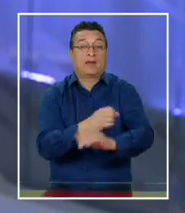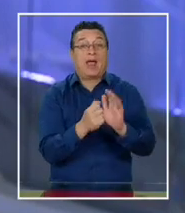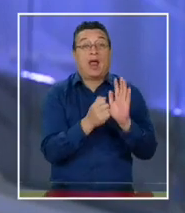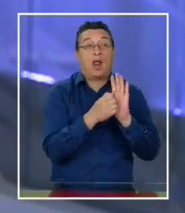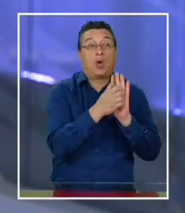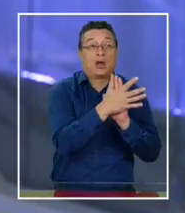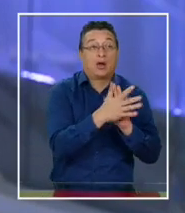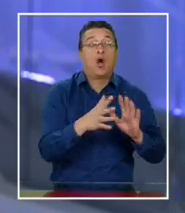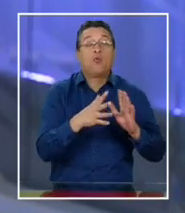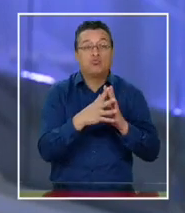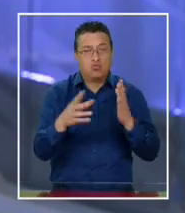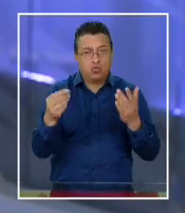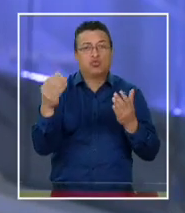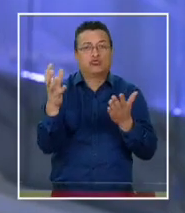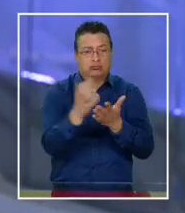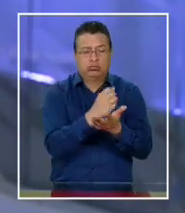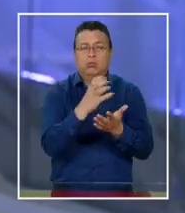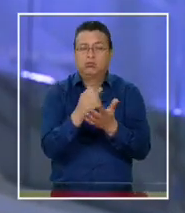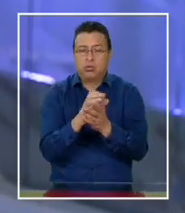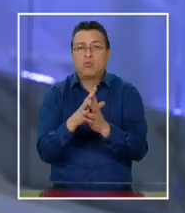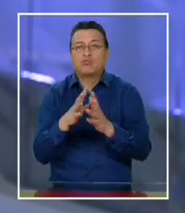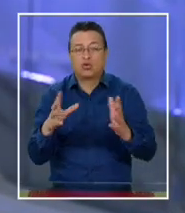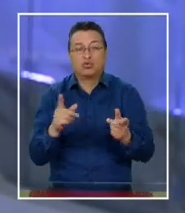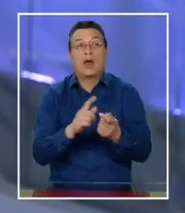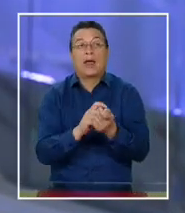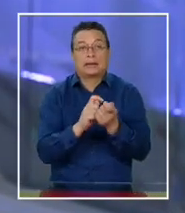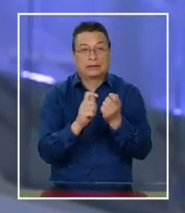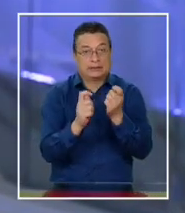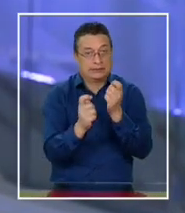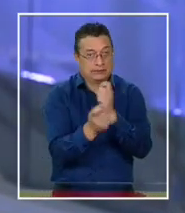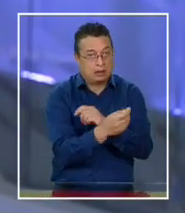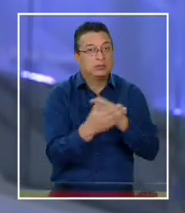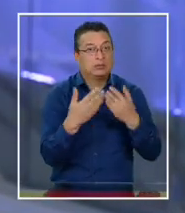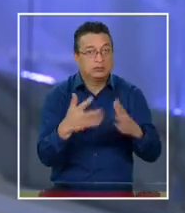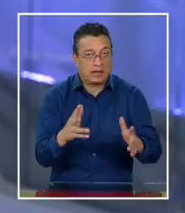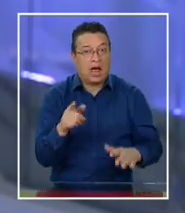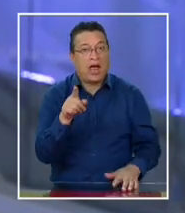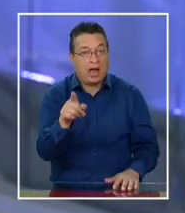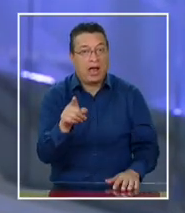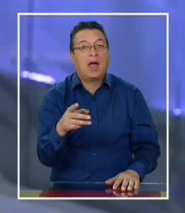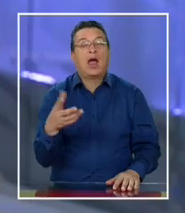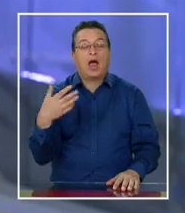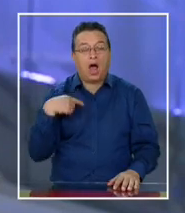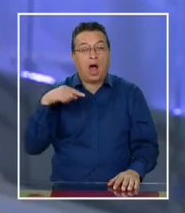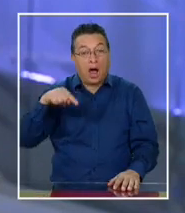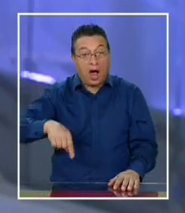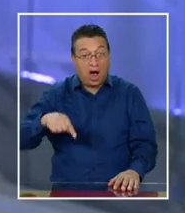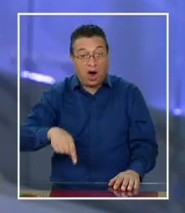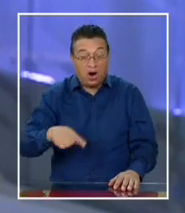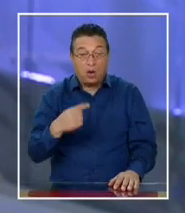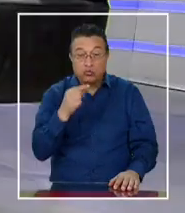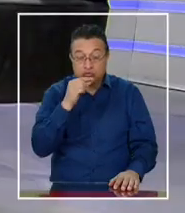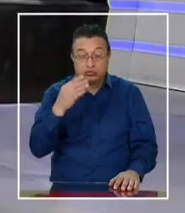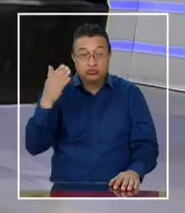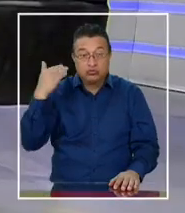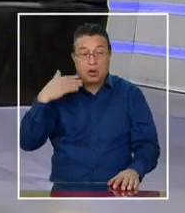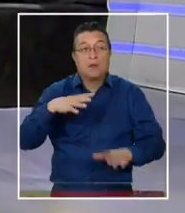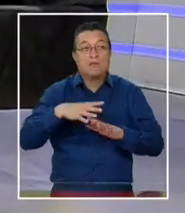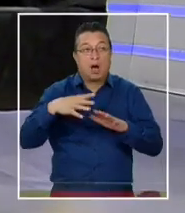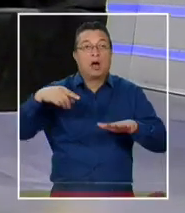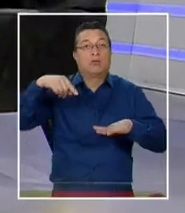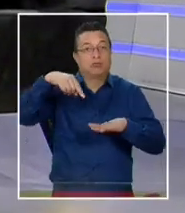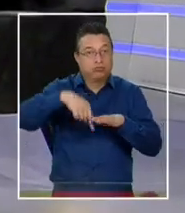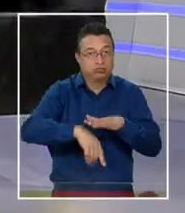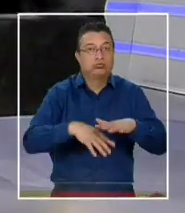araucanía hemos obtenido muchos resultados hemos cambiado la dinámica pero ahora se ha producido los últimos días un recrudecimiento